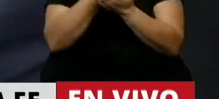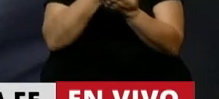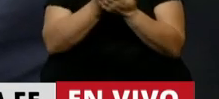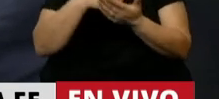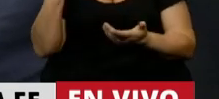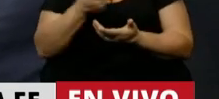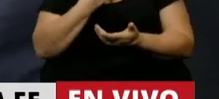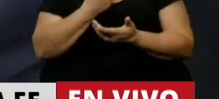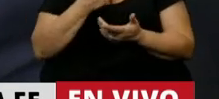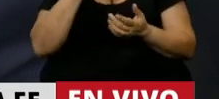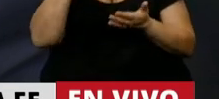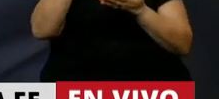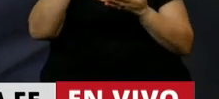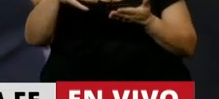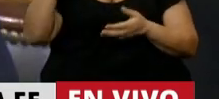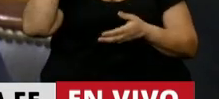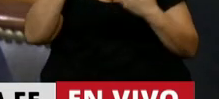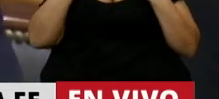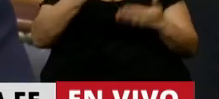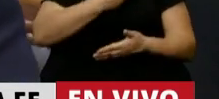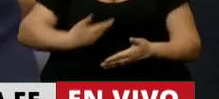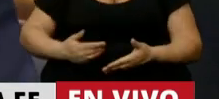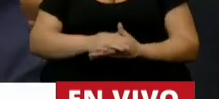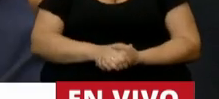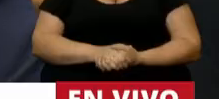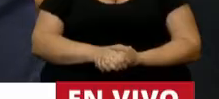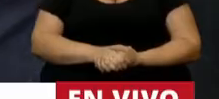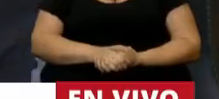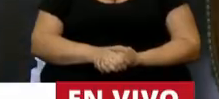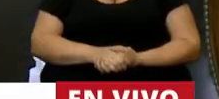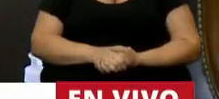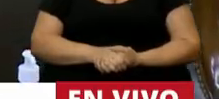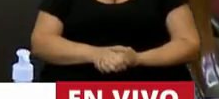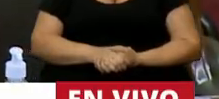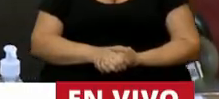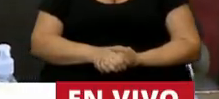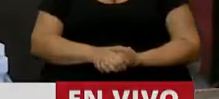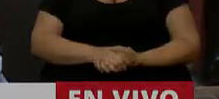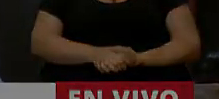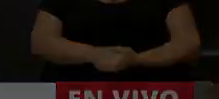propuestas que hemos hecho desde la observación parlamentaria. Gracias, presidente. Gracias, diputado Contigiani.